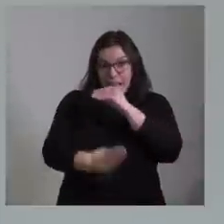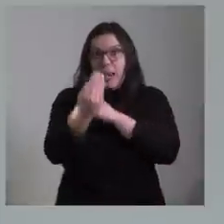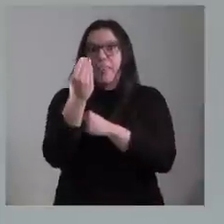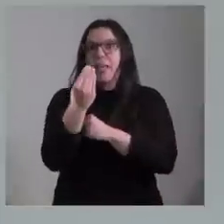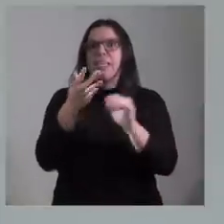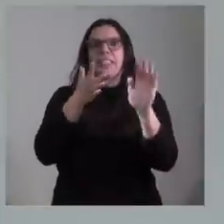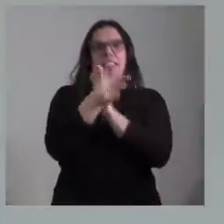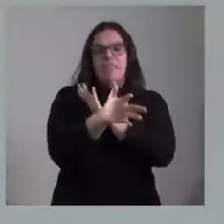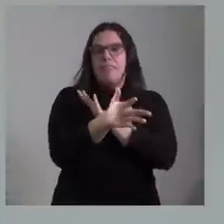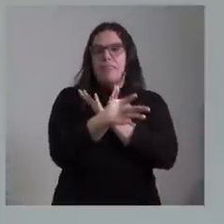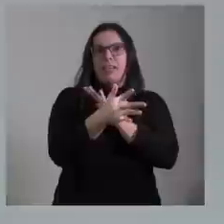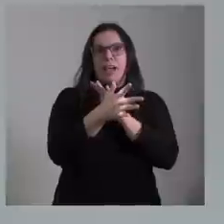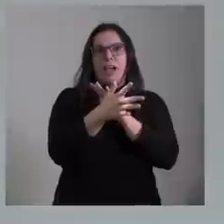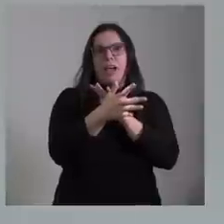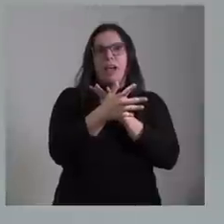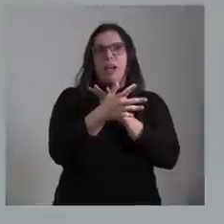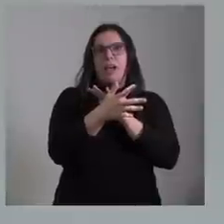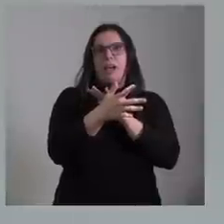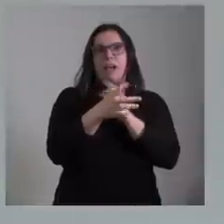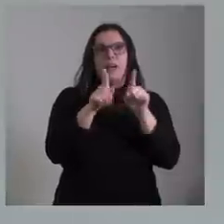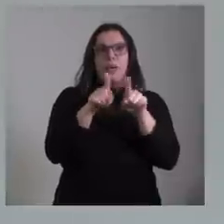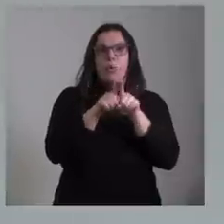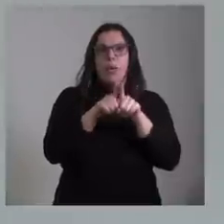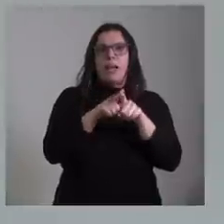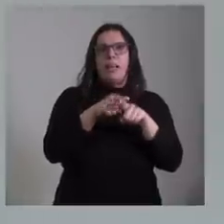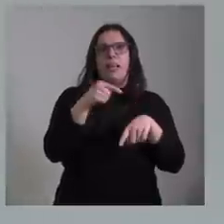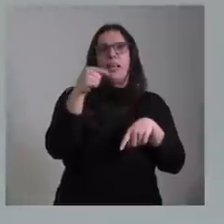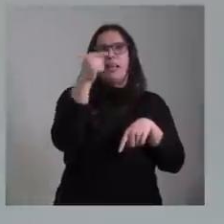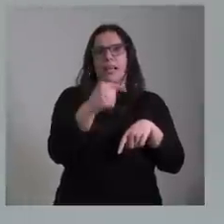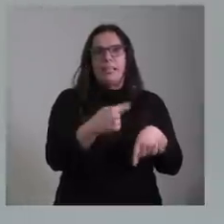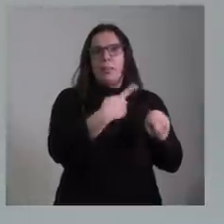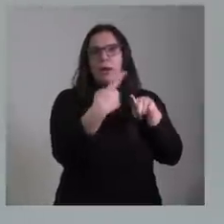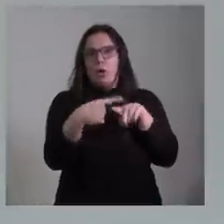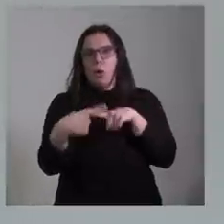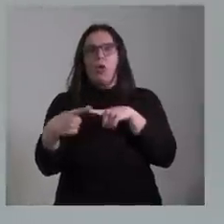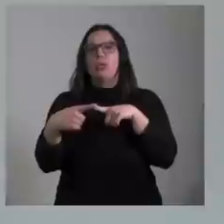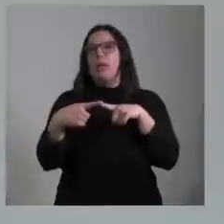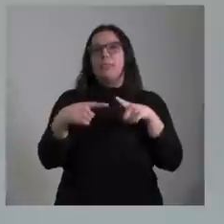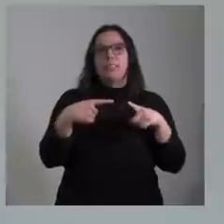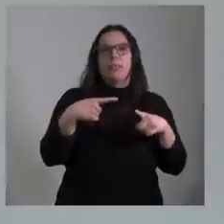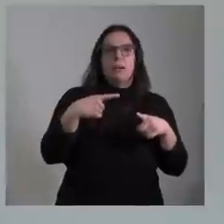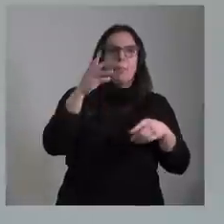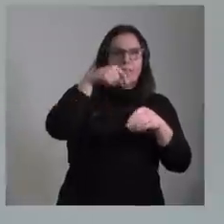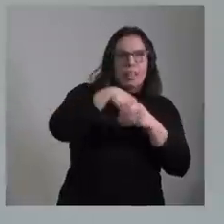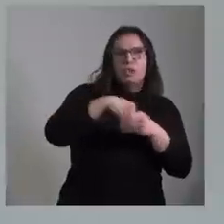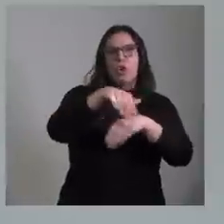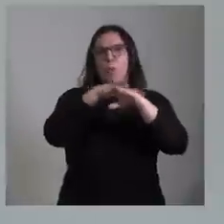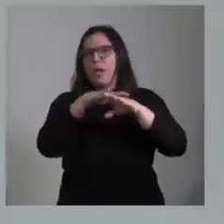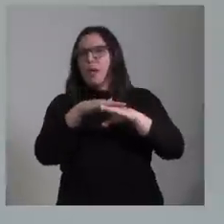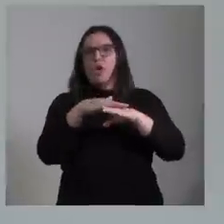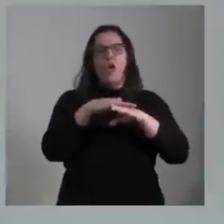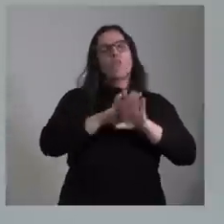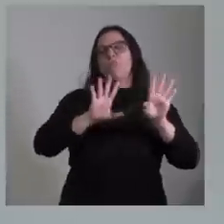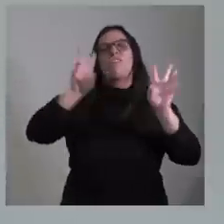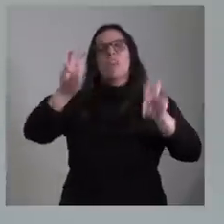todas las consecuencias negativas de participar en un gobierno con todo lo que yo implica pues merezca la pena y efectivamente